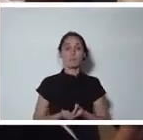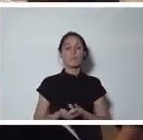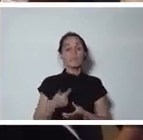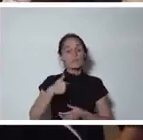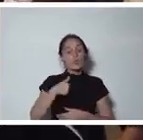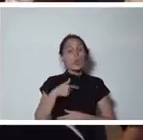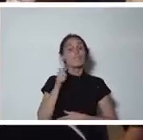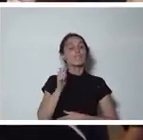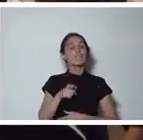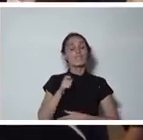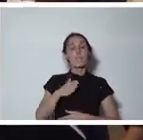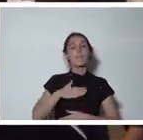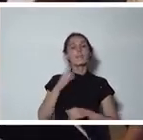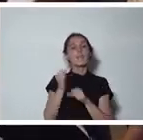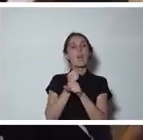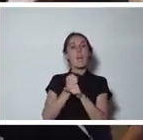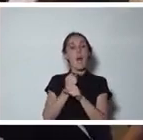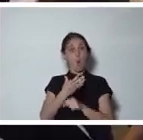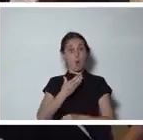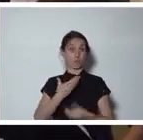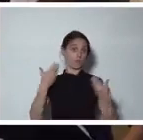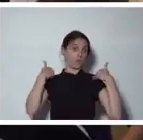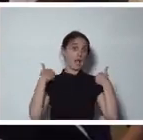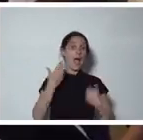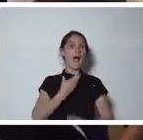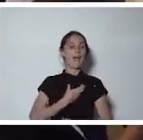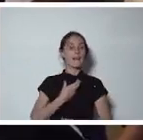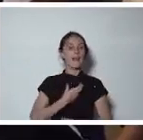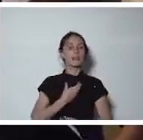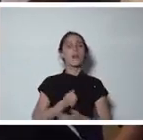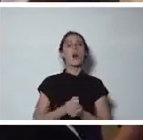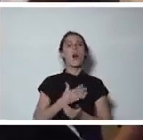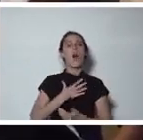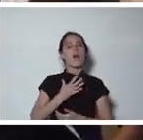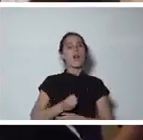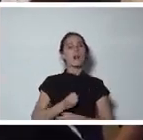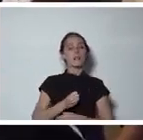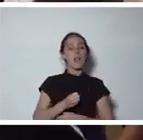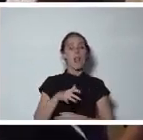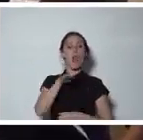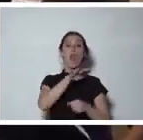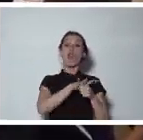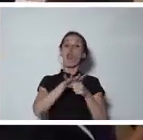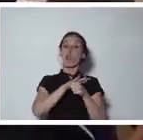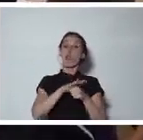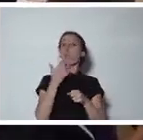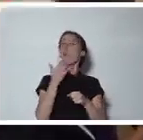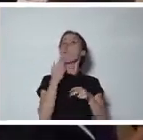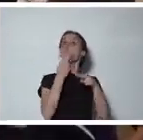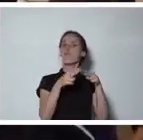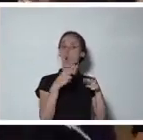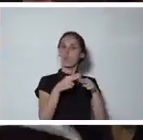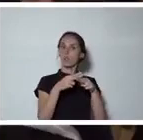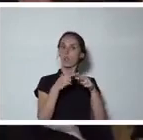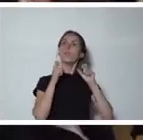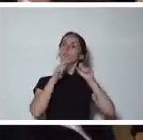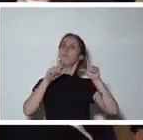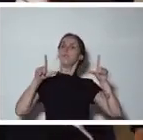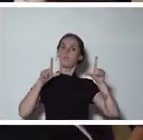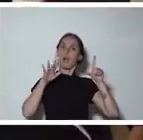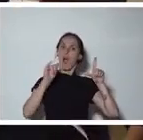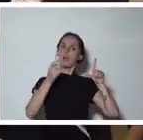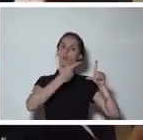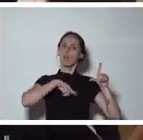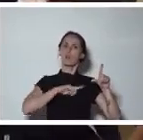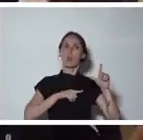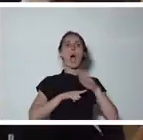alcaldesa es que efectivamente como mínimo los lugares de visibilidad las mujeres en la política hemos ido avanzando y aquí Hoy somos